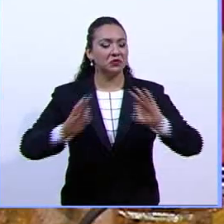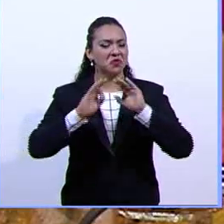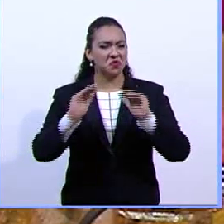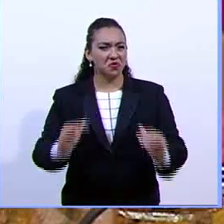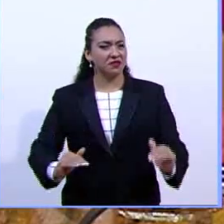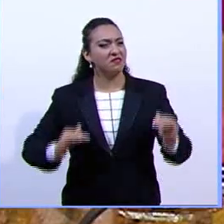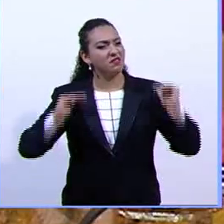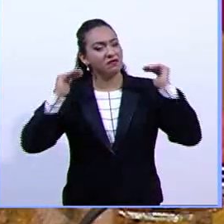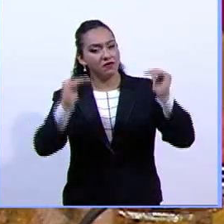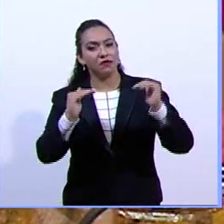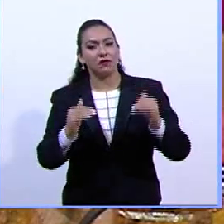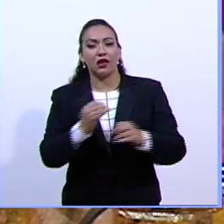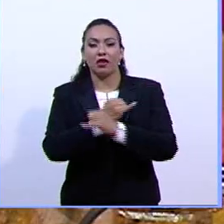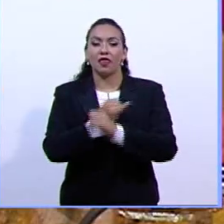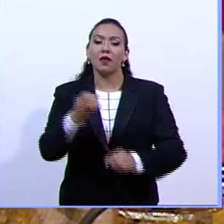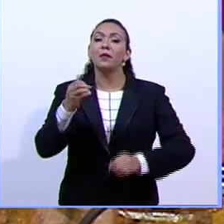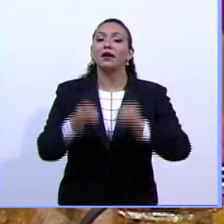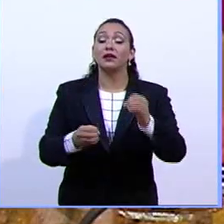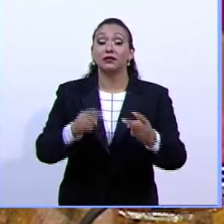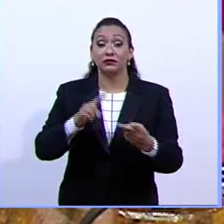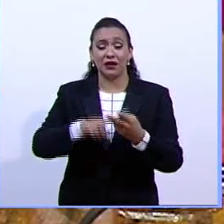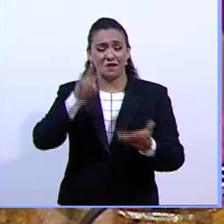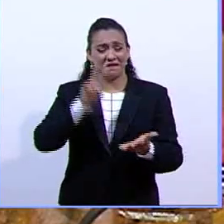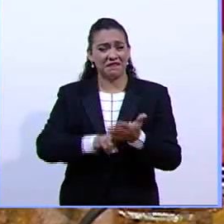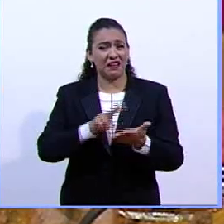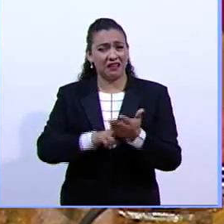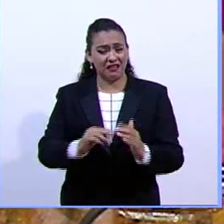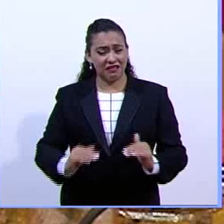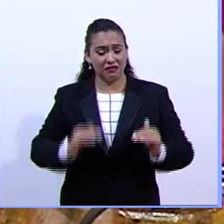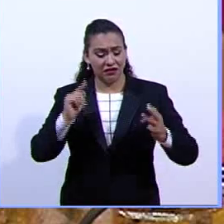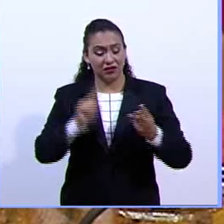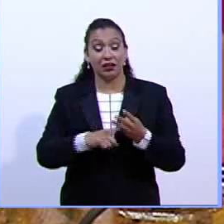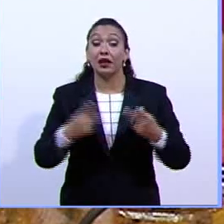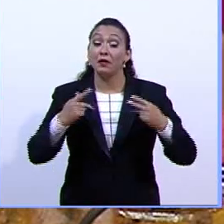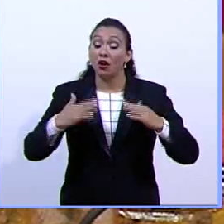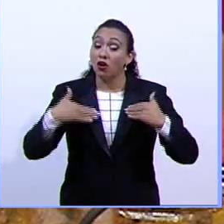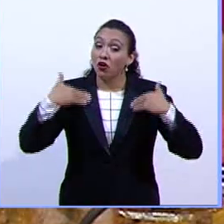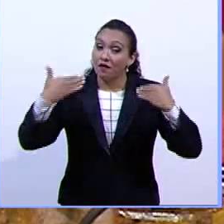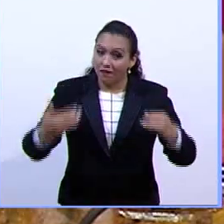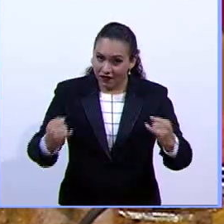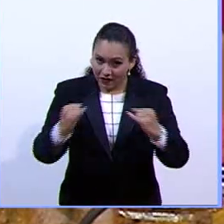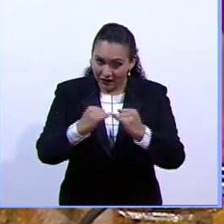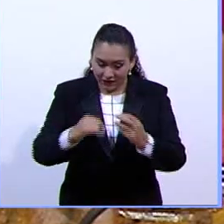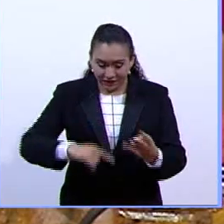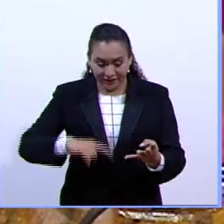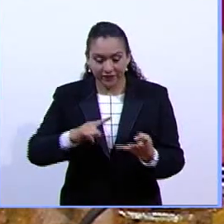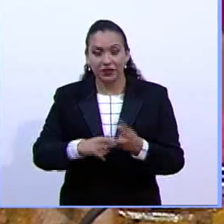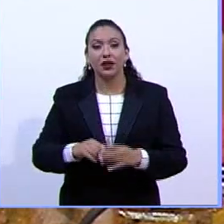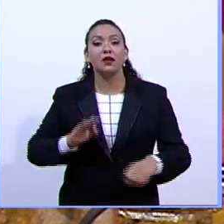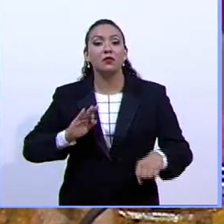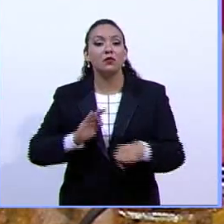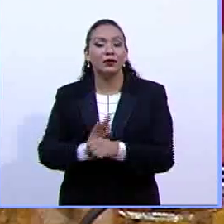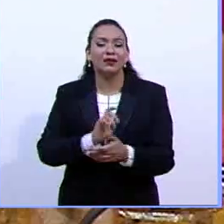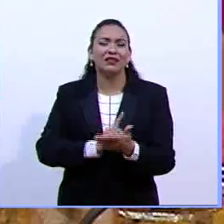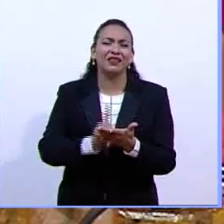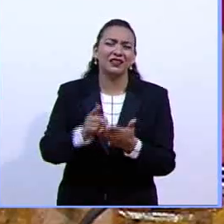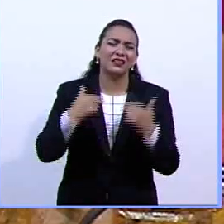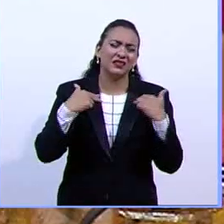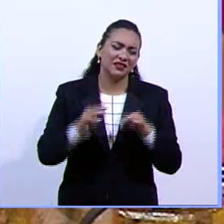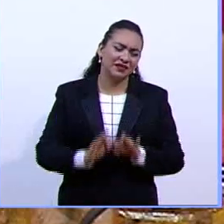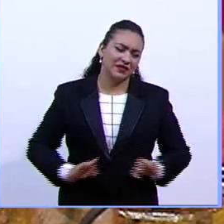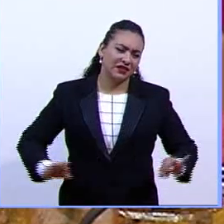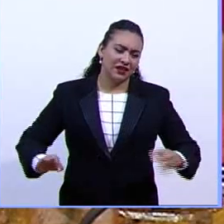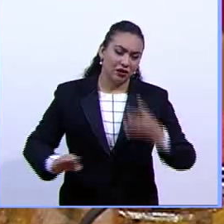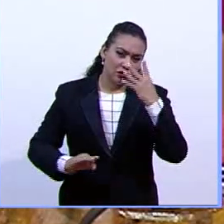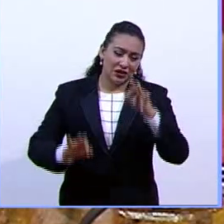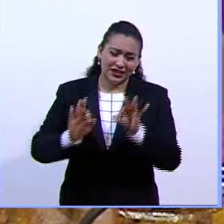nunca. La independencia judicial, la confianza en las instituciones y la protección de los derechos fundamentales son los